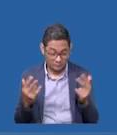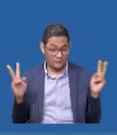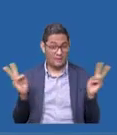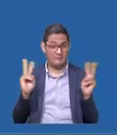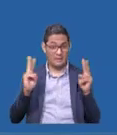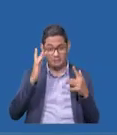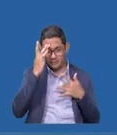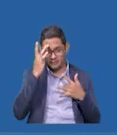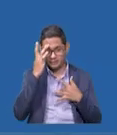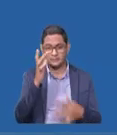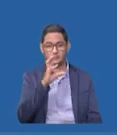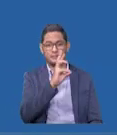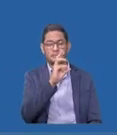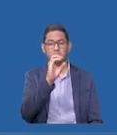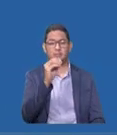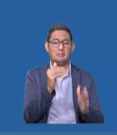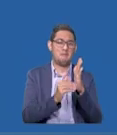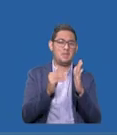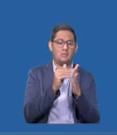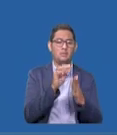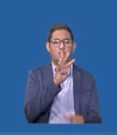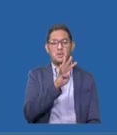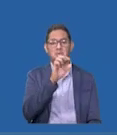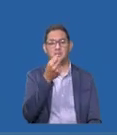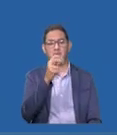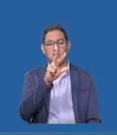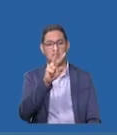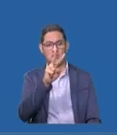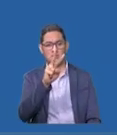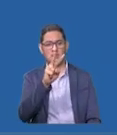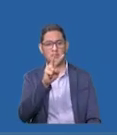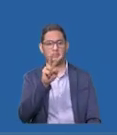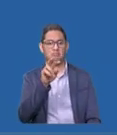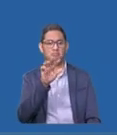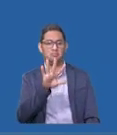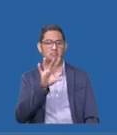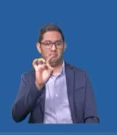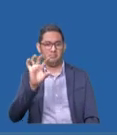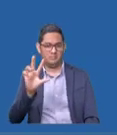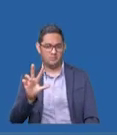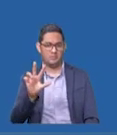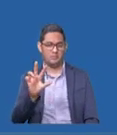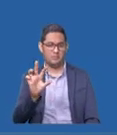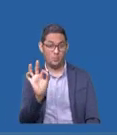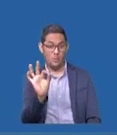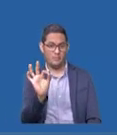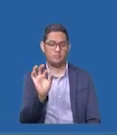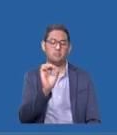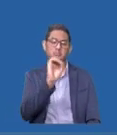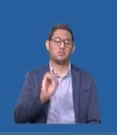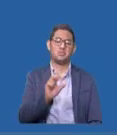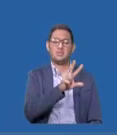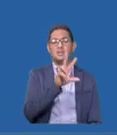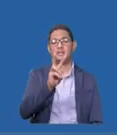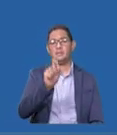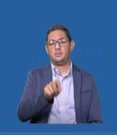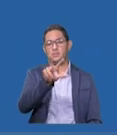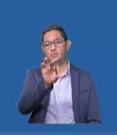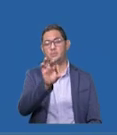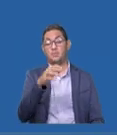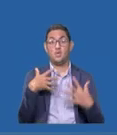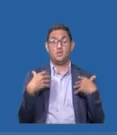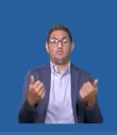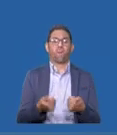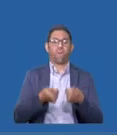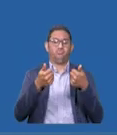412 mil 589 representando el 36.9 por ciento y el total de recuperados